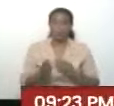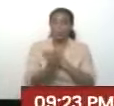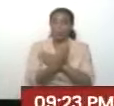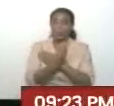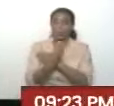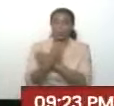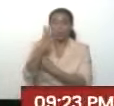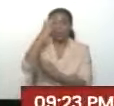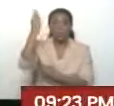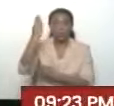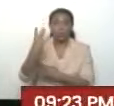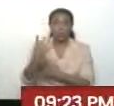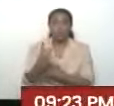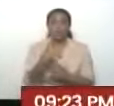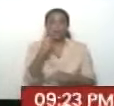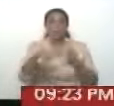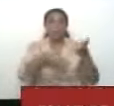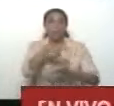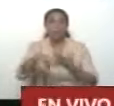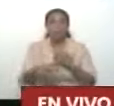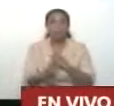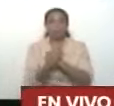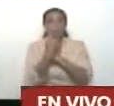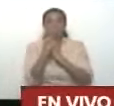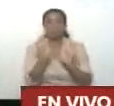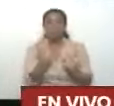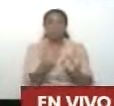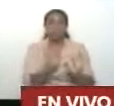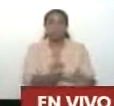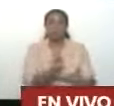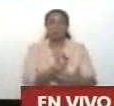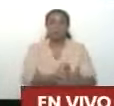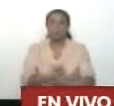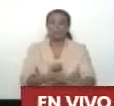Protegido contra todo mal y peligro.